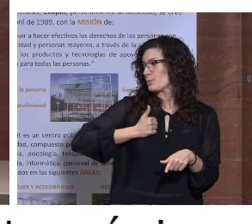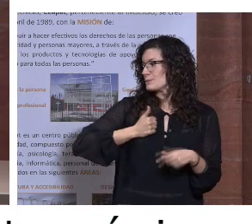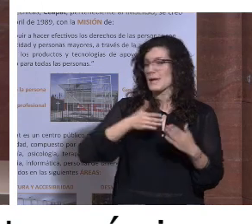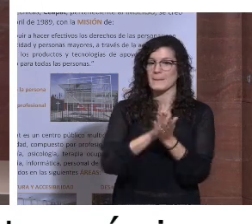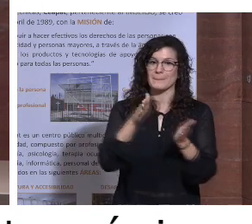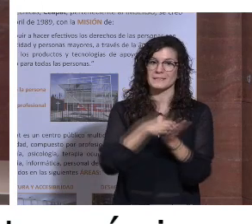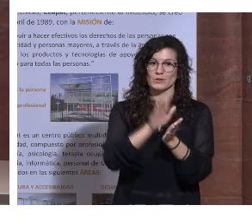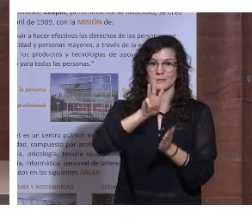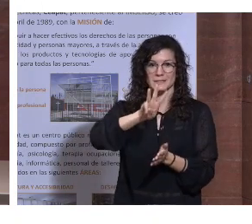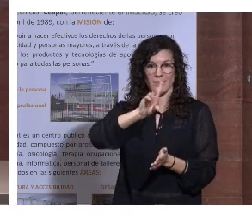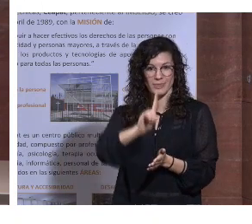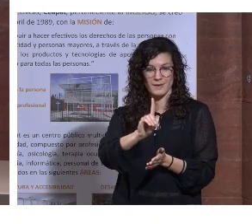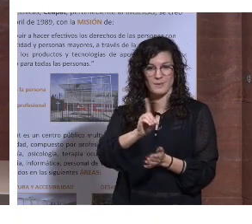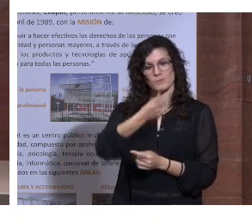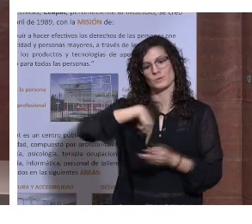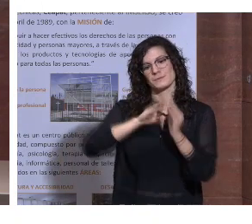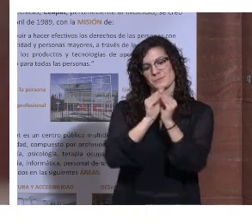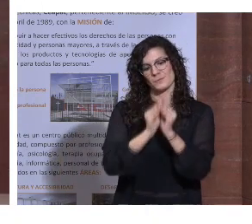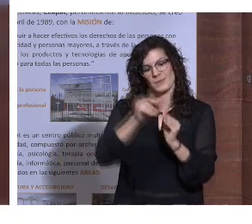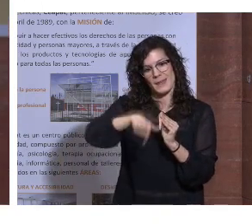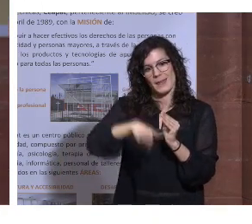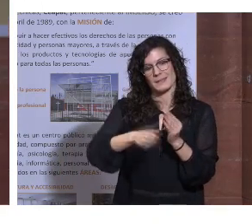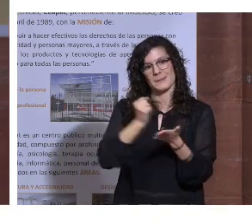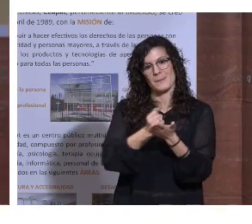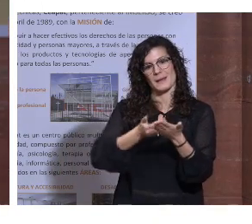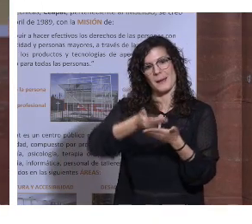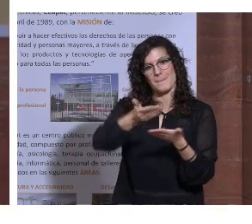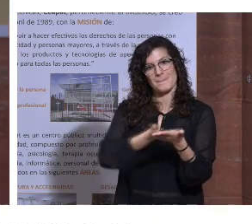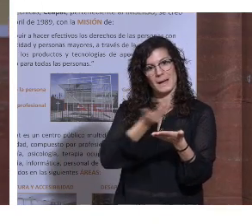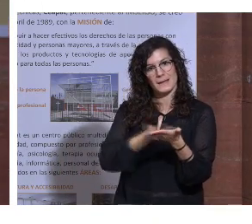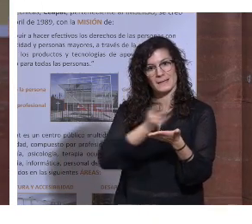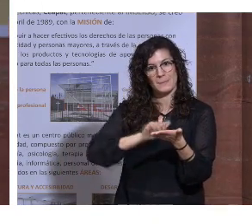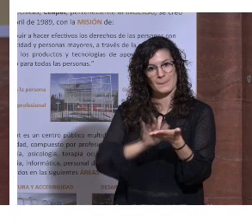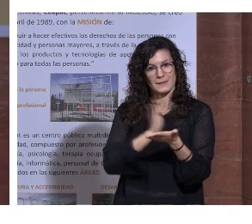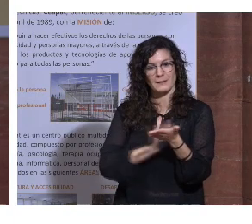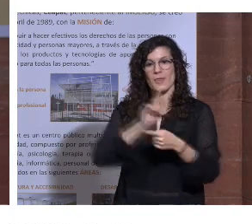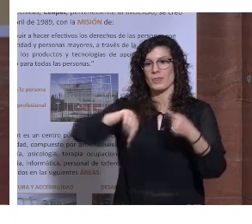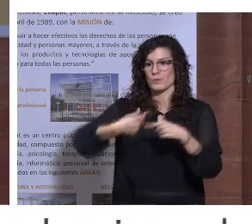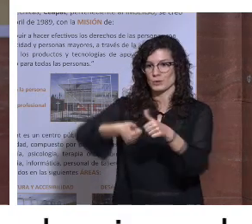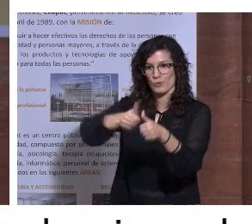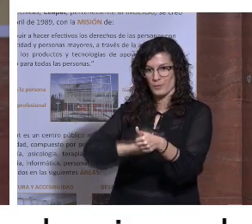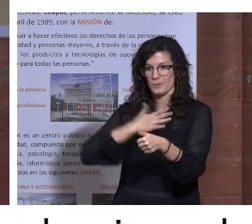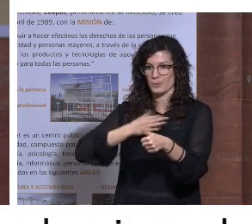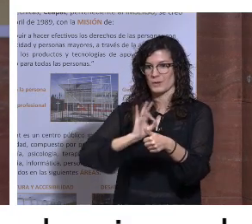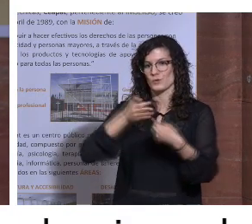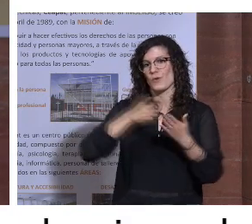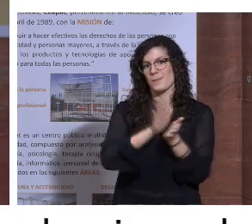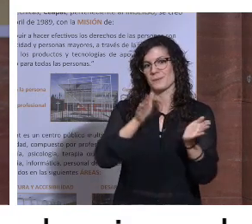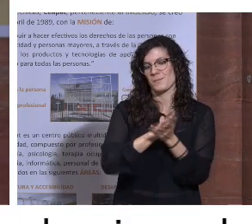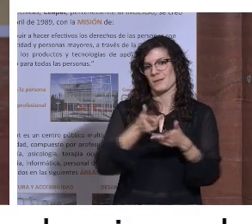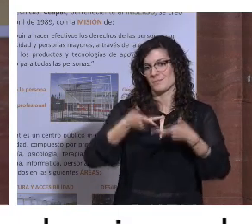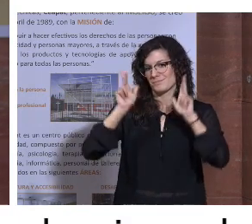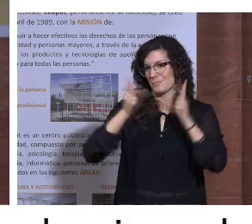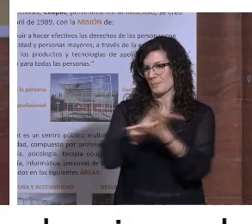hecho este marcapáginas que, bueno, luego cualquiera lo puede copiar, imprimir y está disponible para todos.